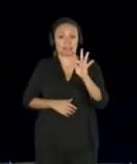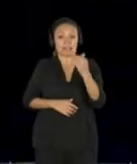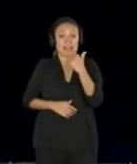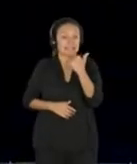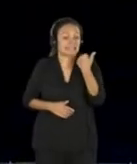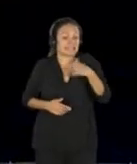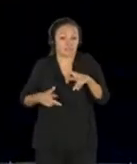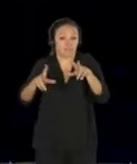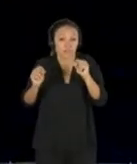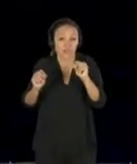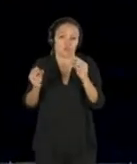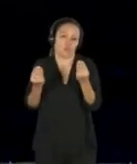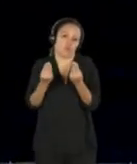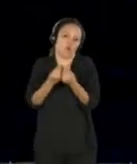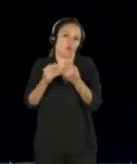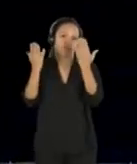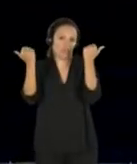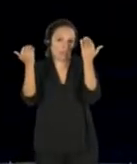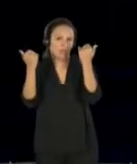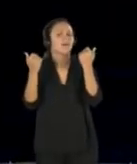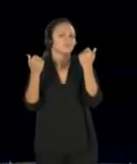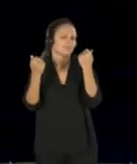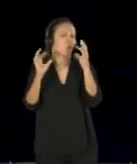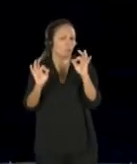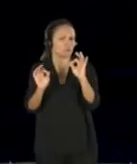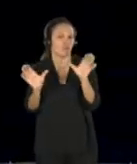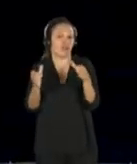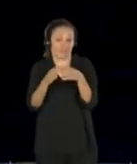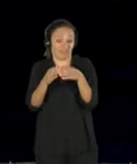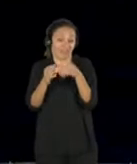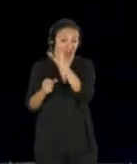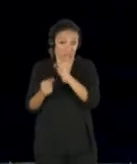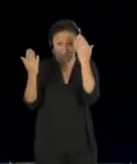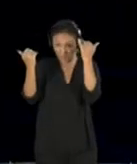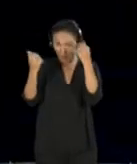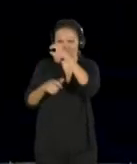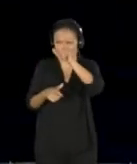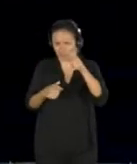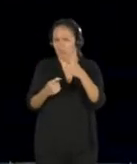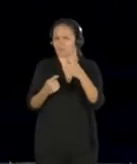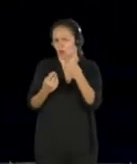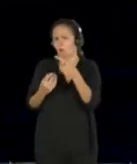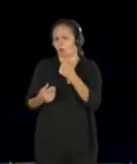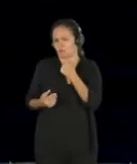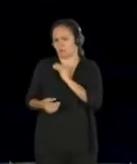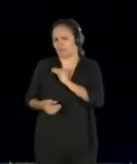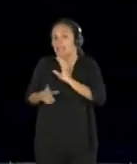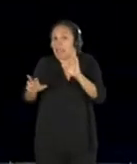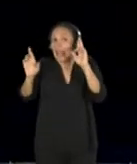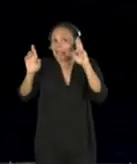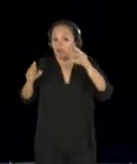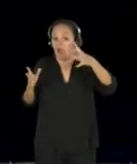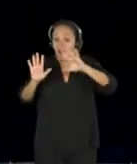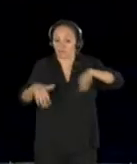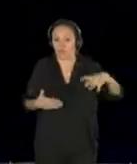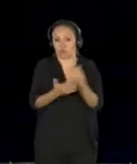su despedida, también una de las que más gusta a la gente y que imagino que van a terminar bailando. El director